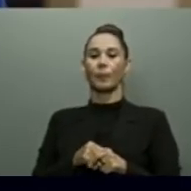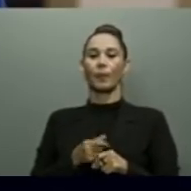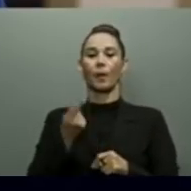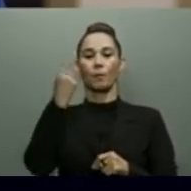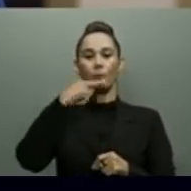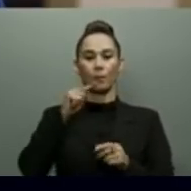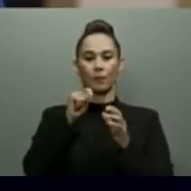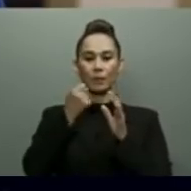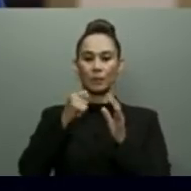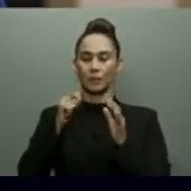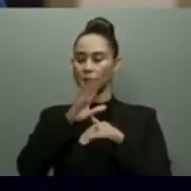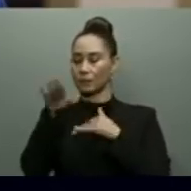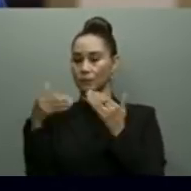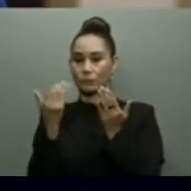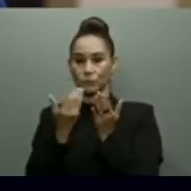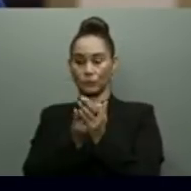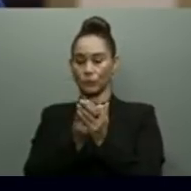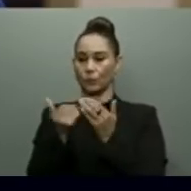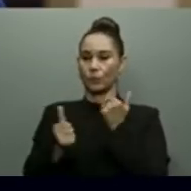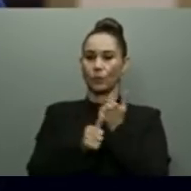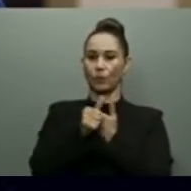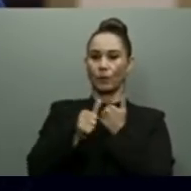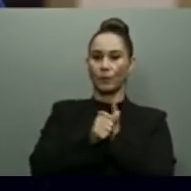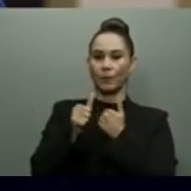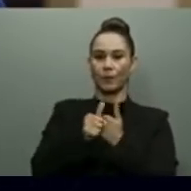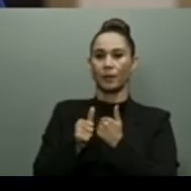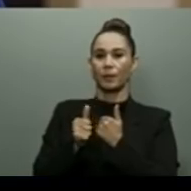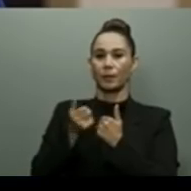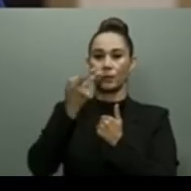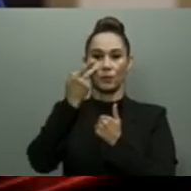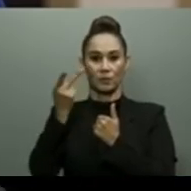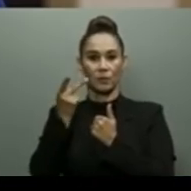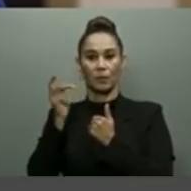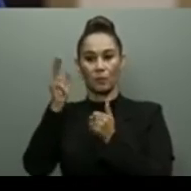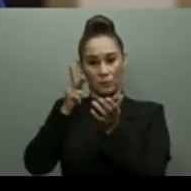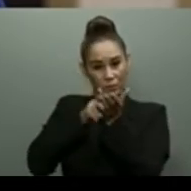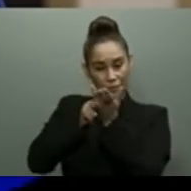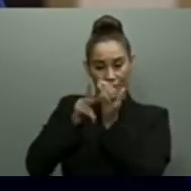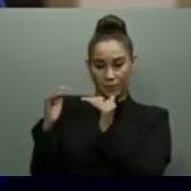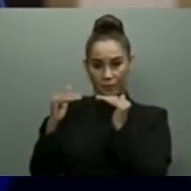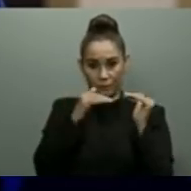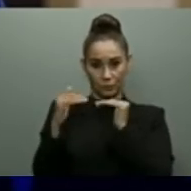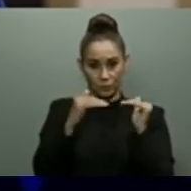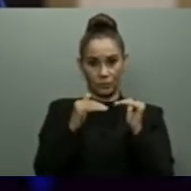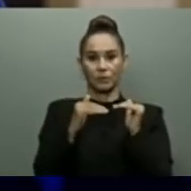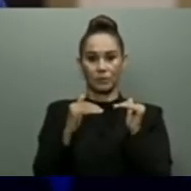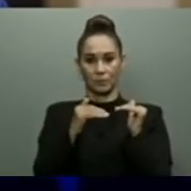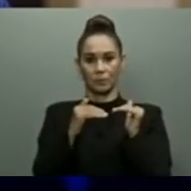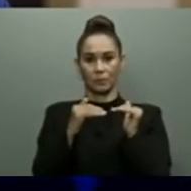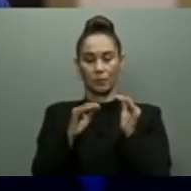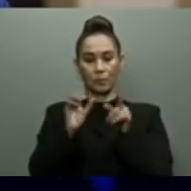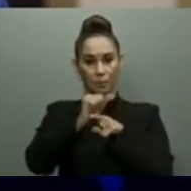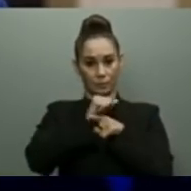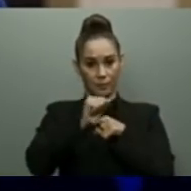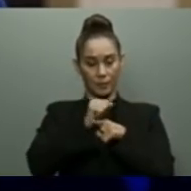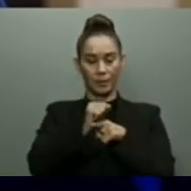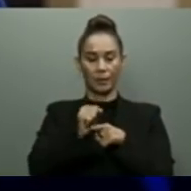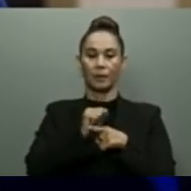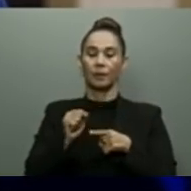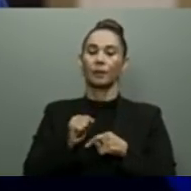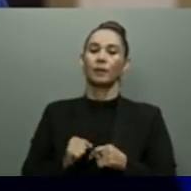abarcar todos los temas que se derivan de la ocurrencia de un sismo, como son los incendios y otras aritas